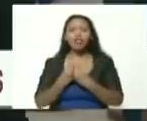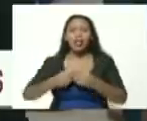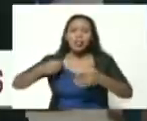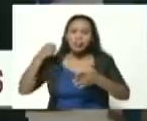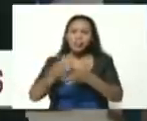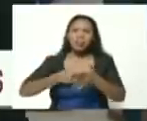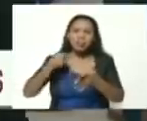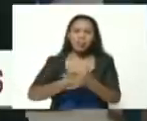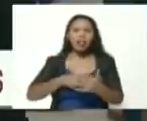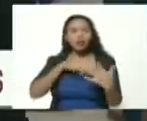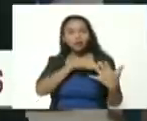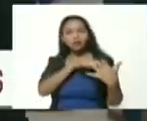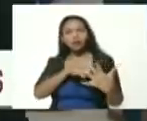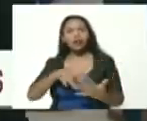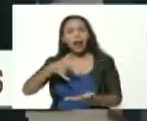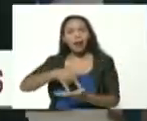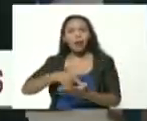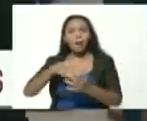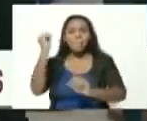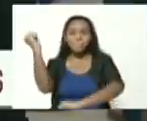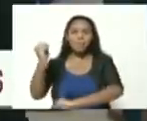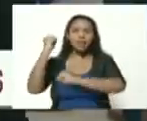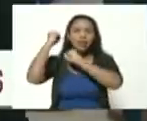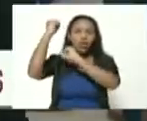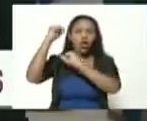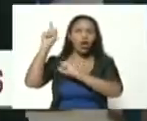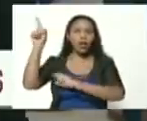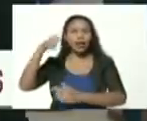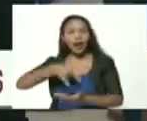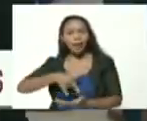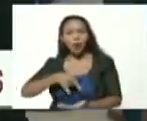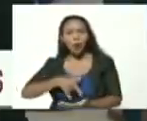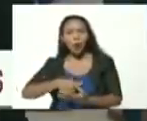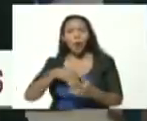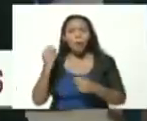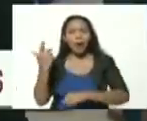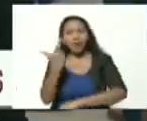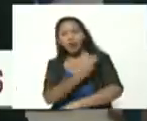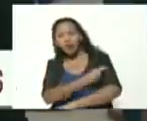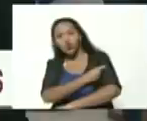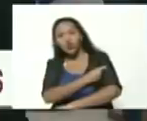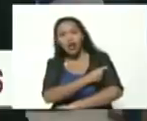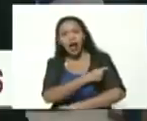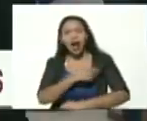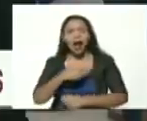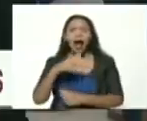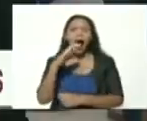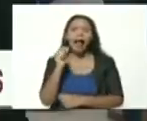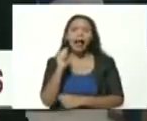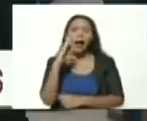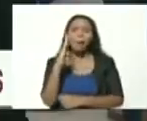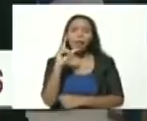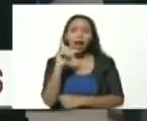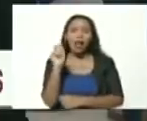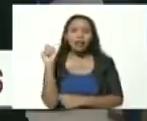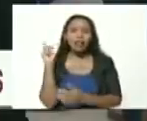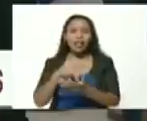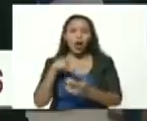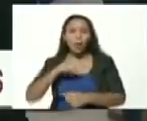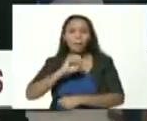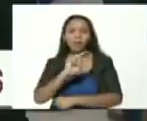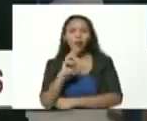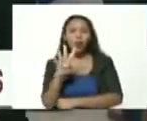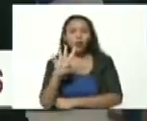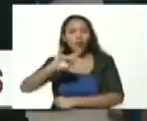batallaron en Carabobo, vencedor en Carabobo para la vacuna Abdala, que llega hoy, 24 de junio,